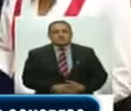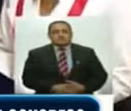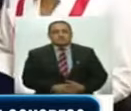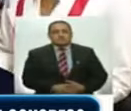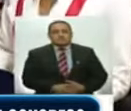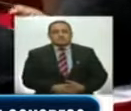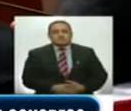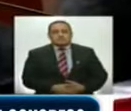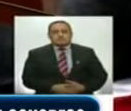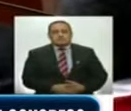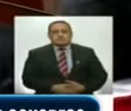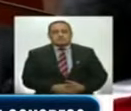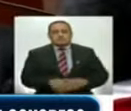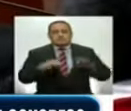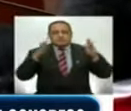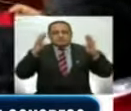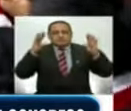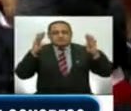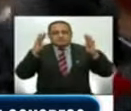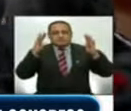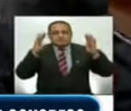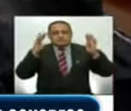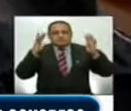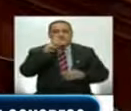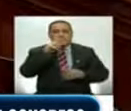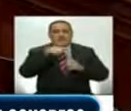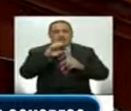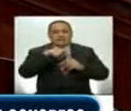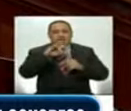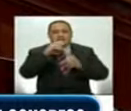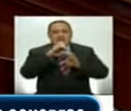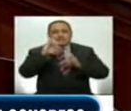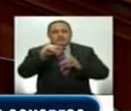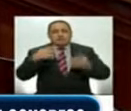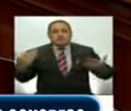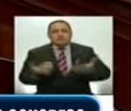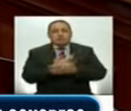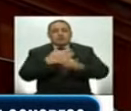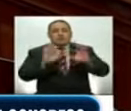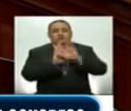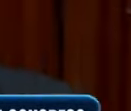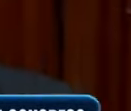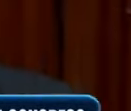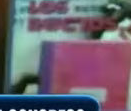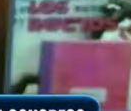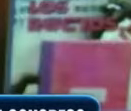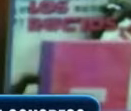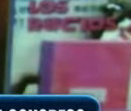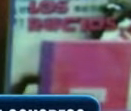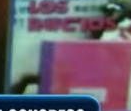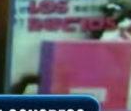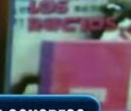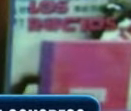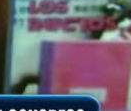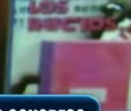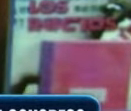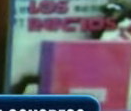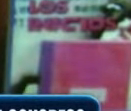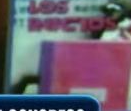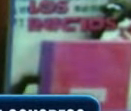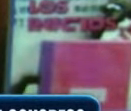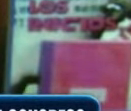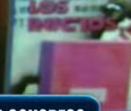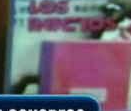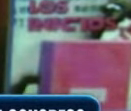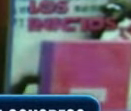comisiones le pasará una alta factura en cuanto a sus proyectos de ley por lo menos en las propuestas que